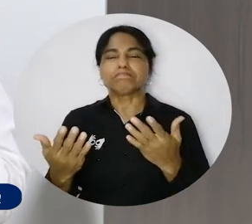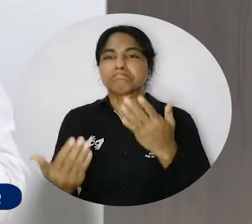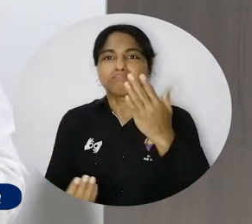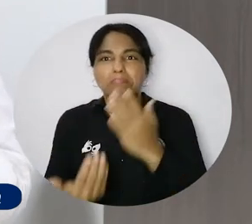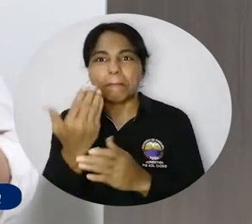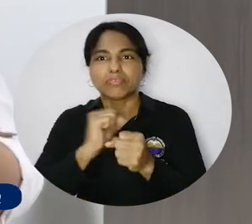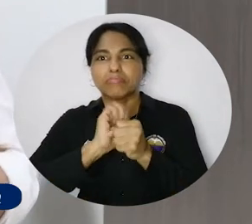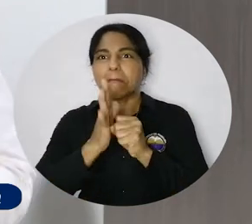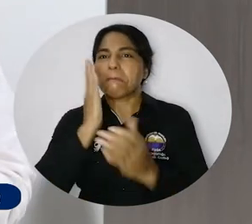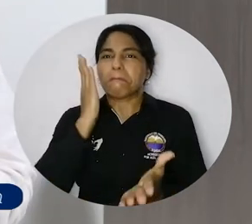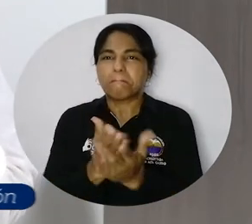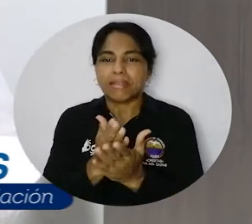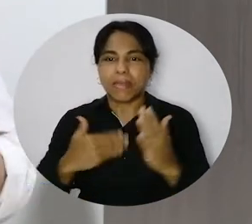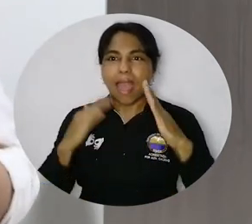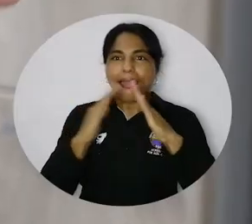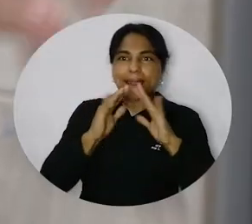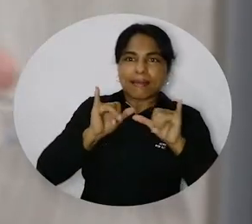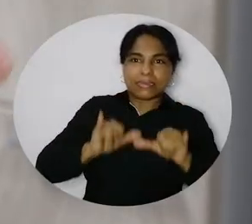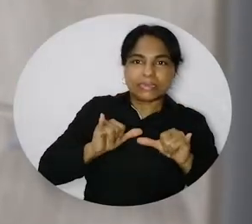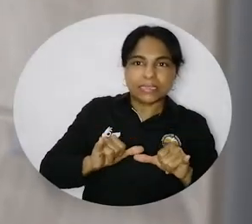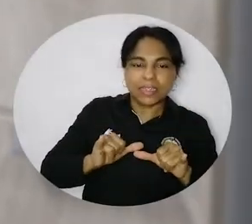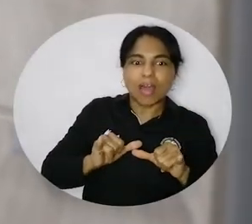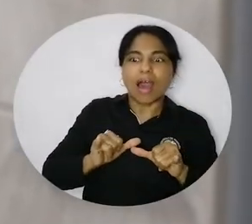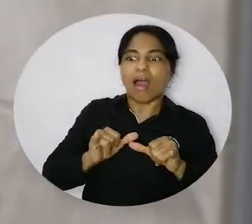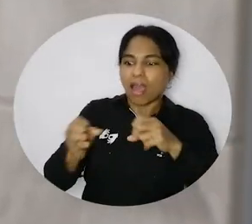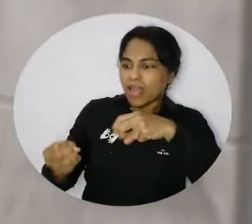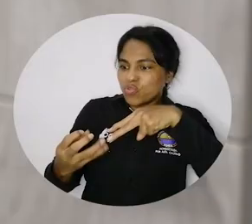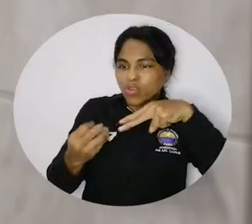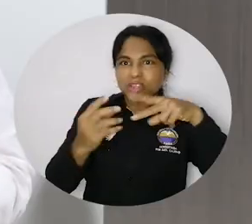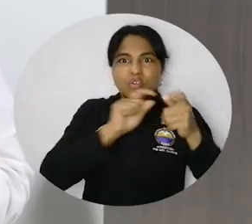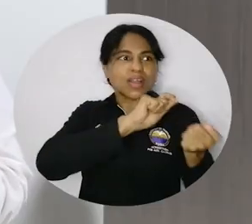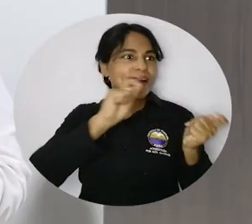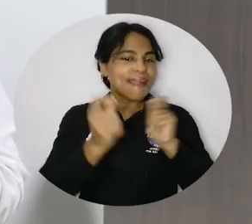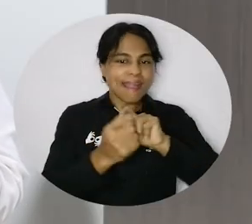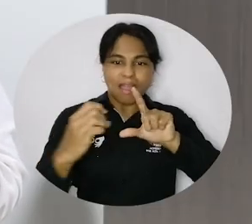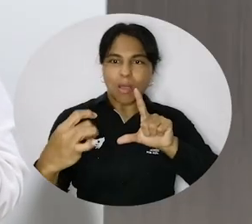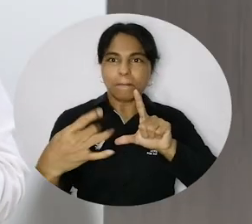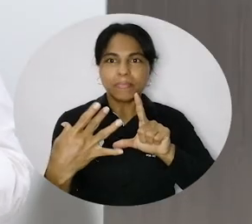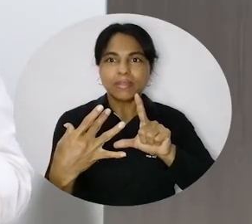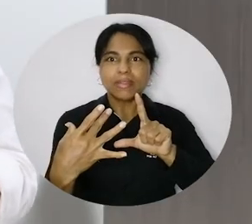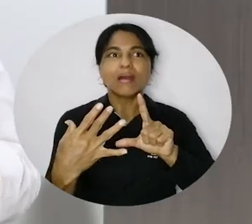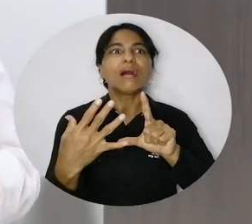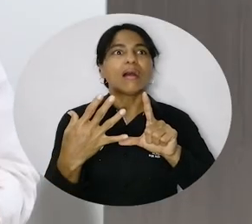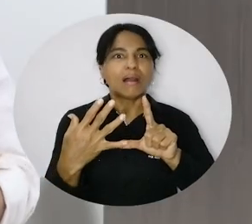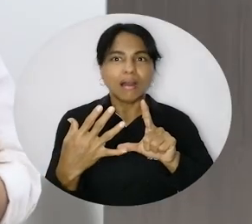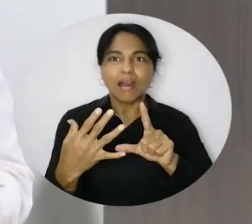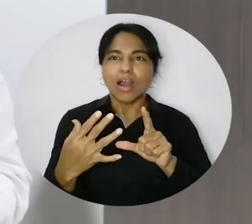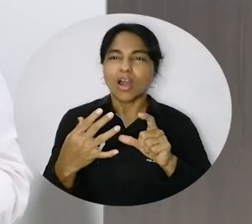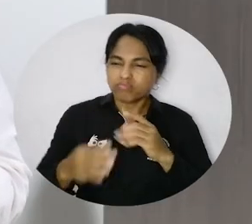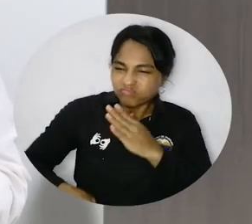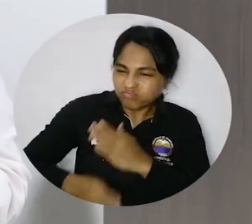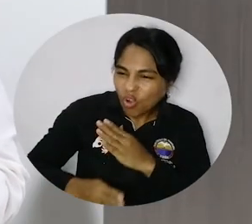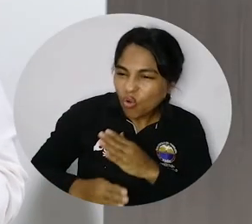apareció la pandemia, tuvimos que encerrarnos en las casas, la educación se transformó en este tema de virtualidad. Pudimos lograr